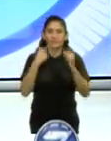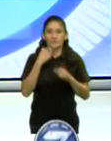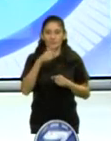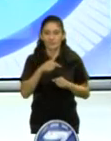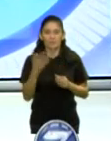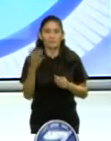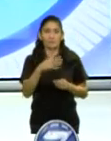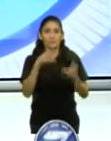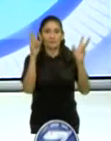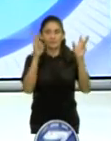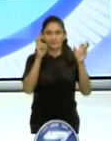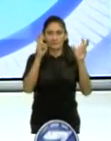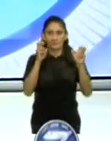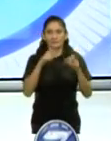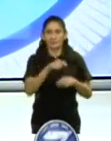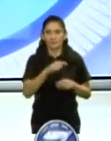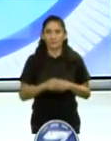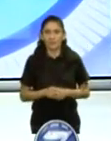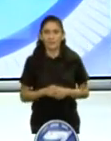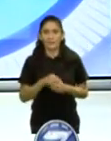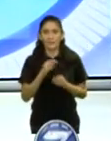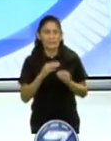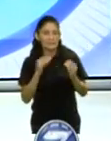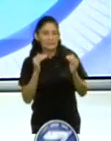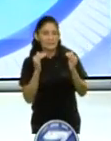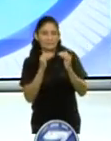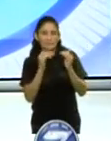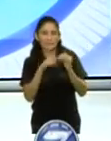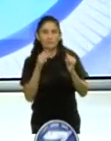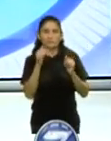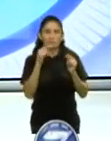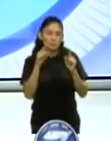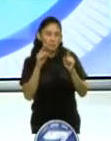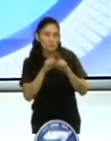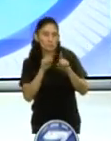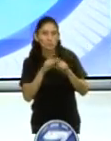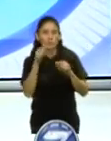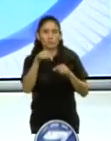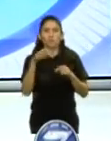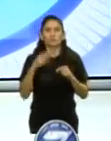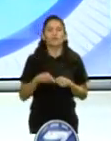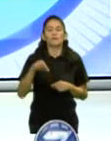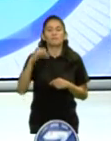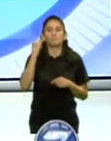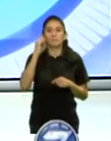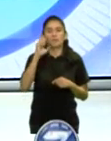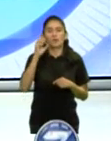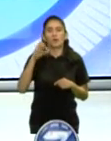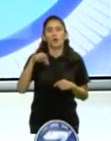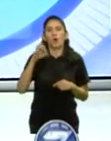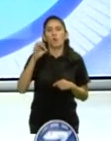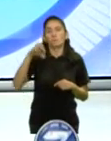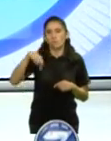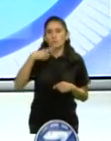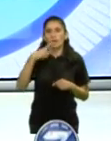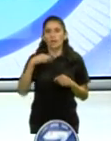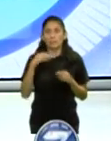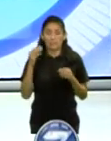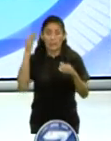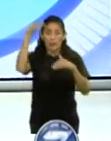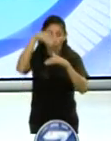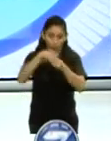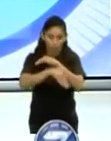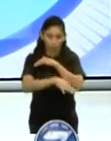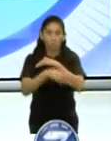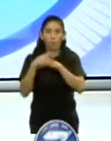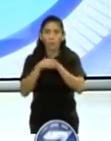de similitud con el pick-up que aquí cae a lo profundo de un barranco, pero se trata de dos vehículos similares,